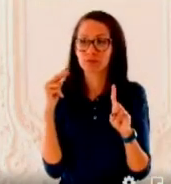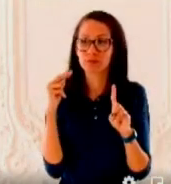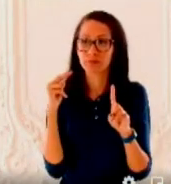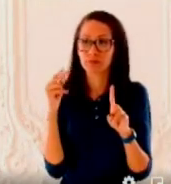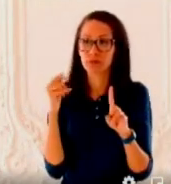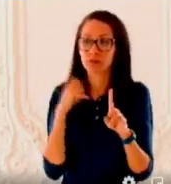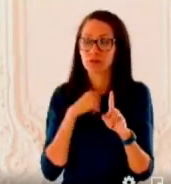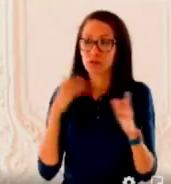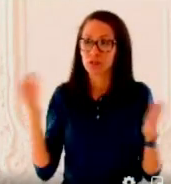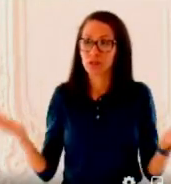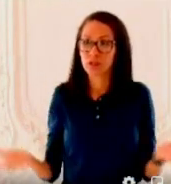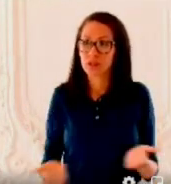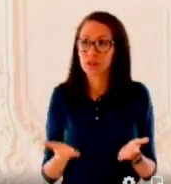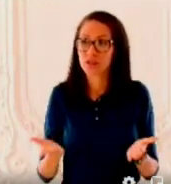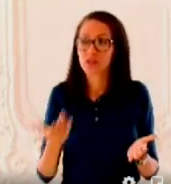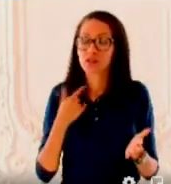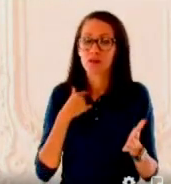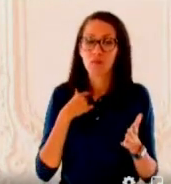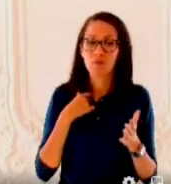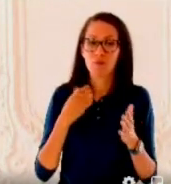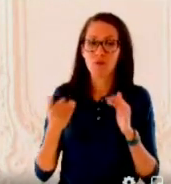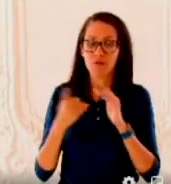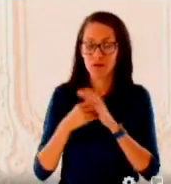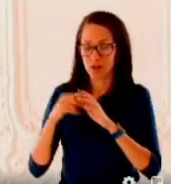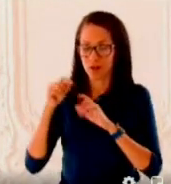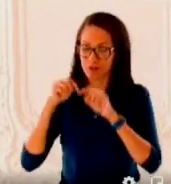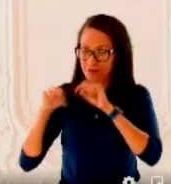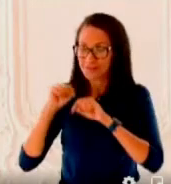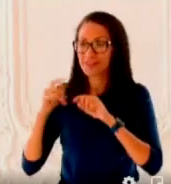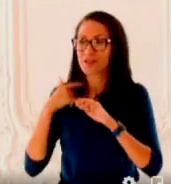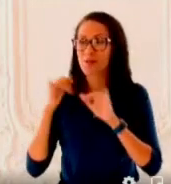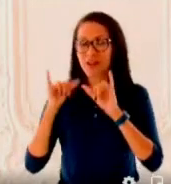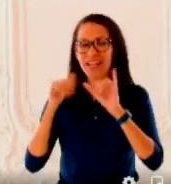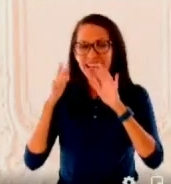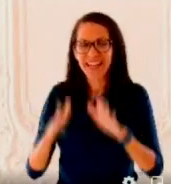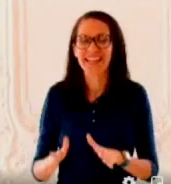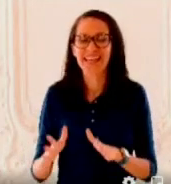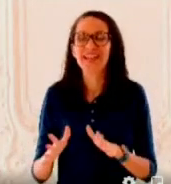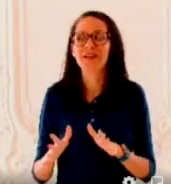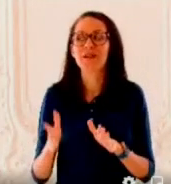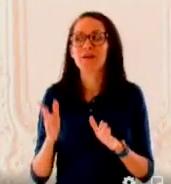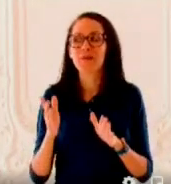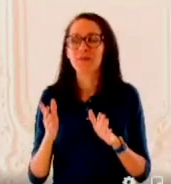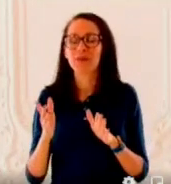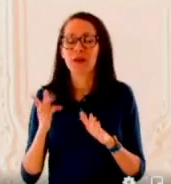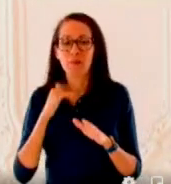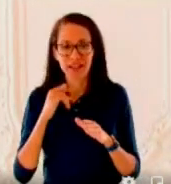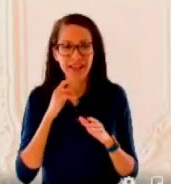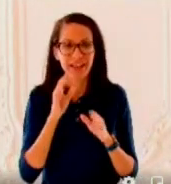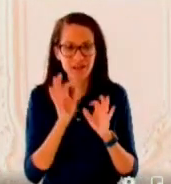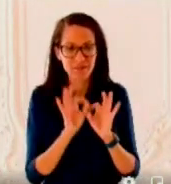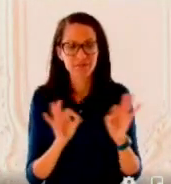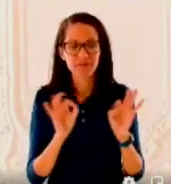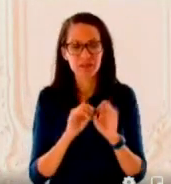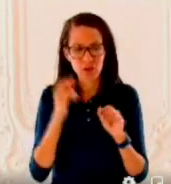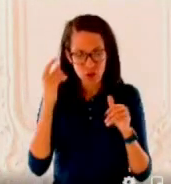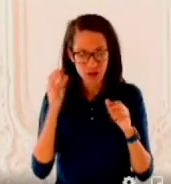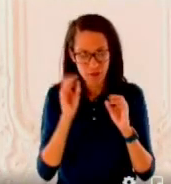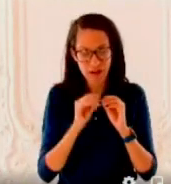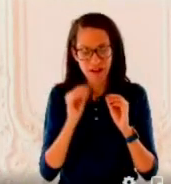estoy hasta cierto punto volviendo a mis raíces como ingeniero y gerente de proyecto, porque precisamente eso es lo que hace falta. Buena